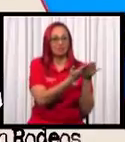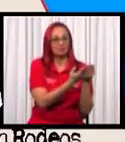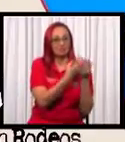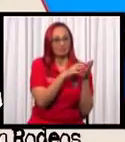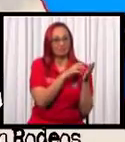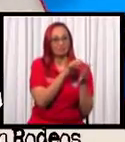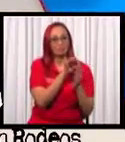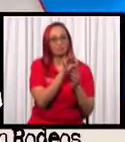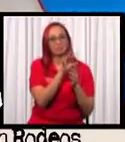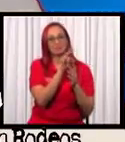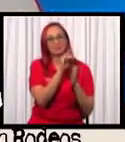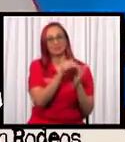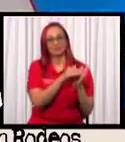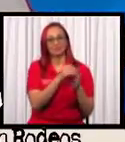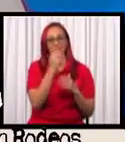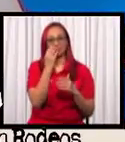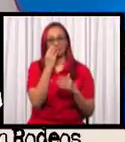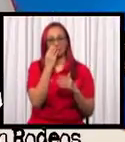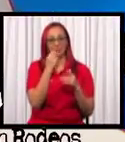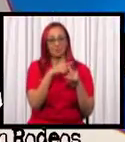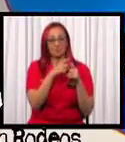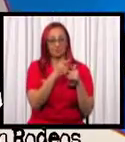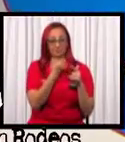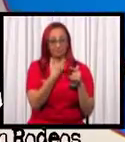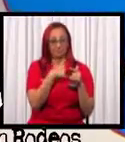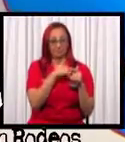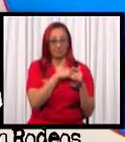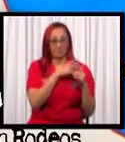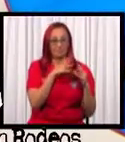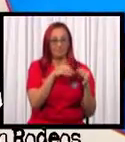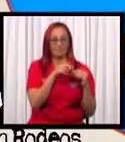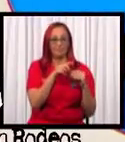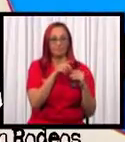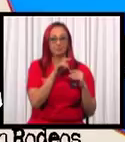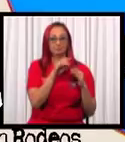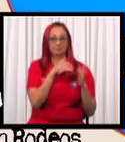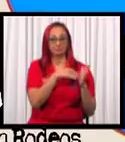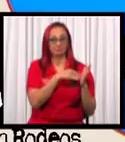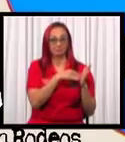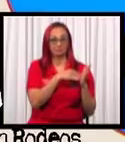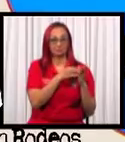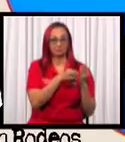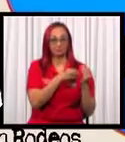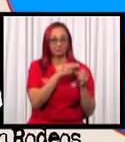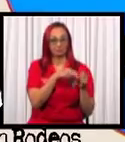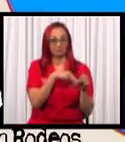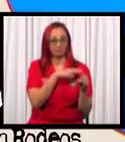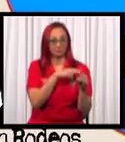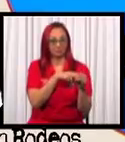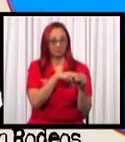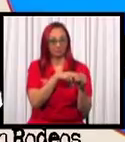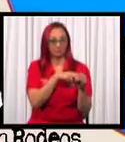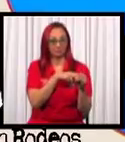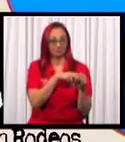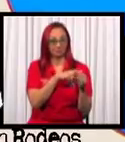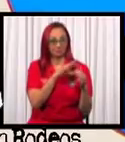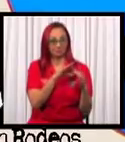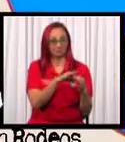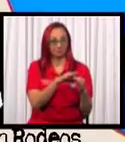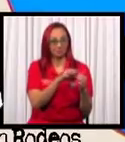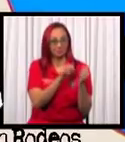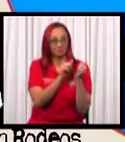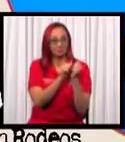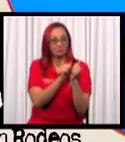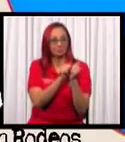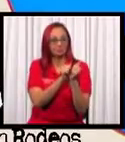mil. Entonces, si nosotros sumamos las 180 mil de producción nacional con las... tenemos